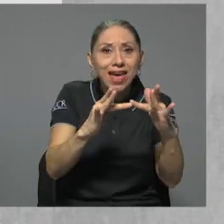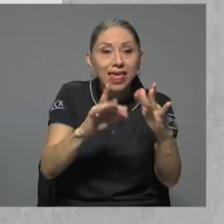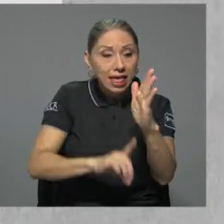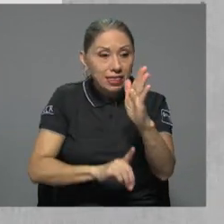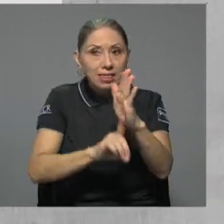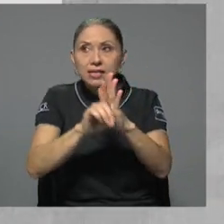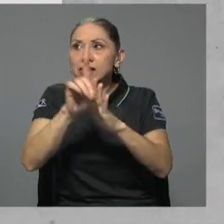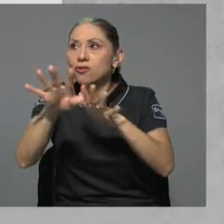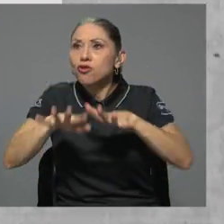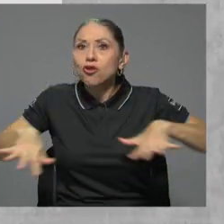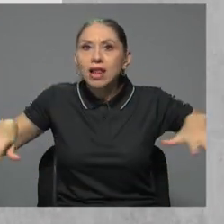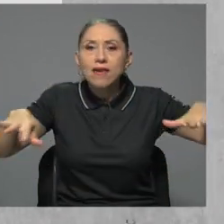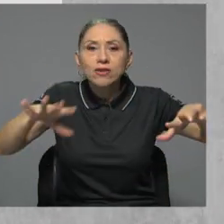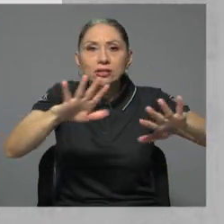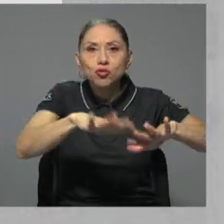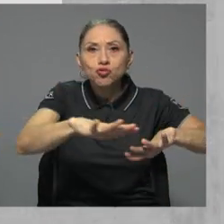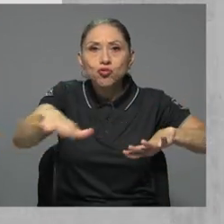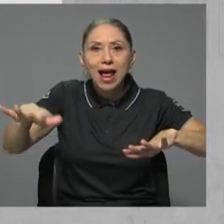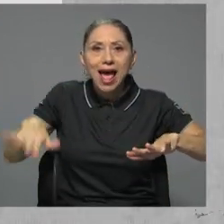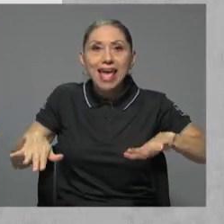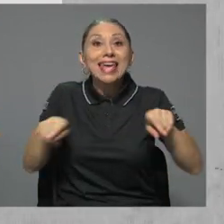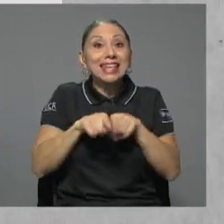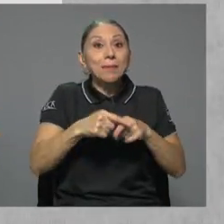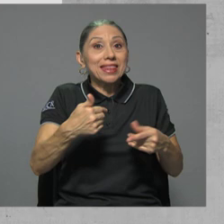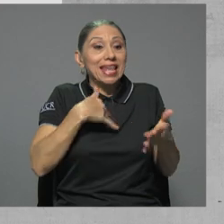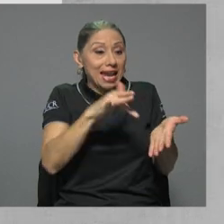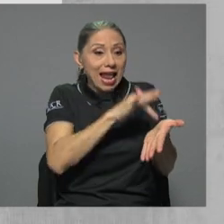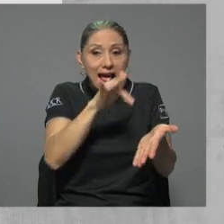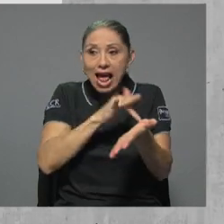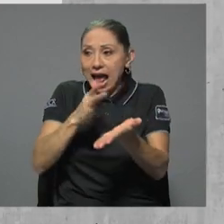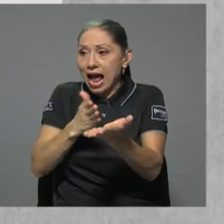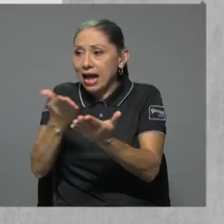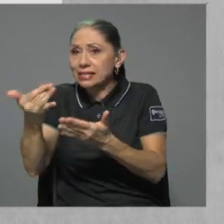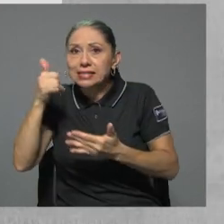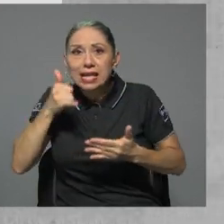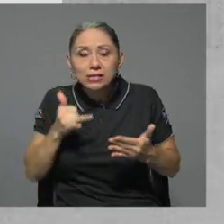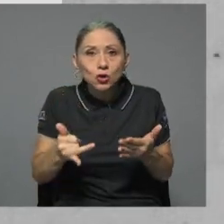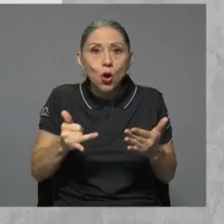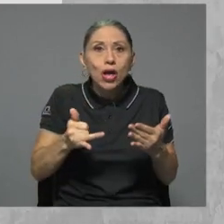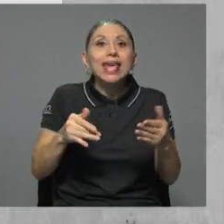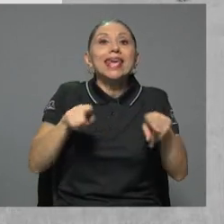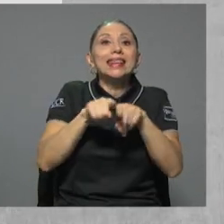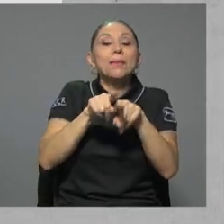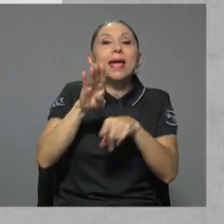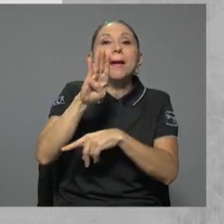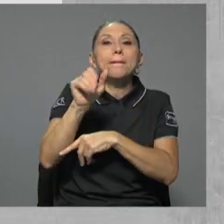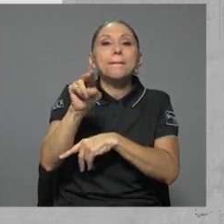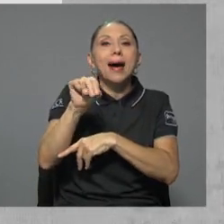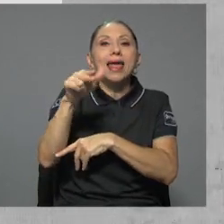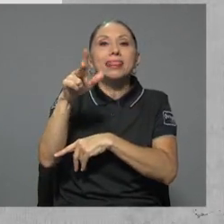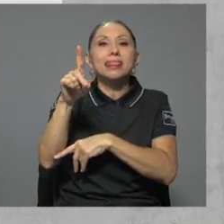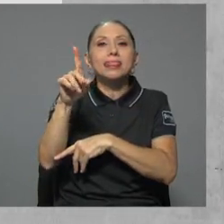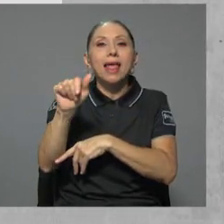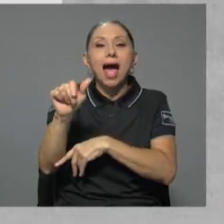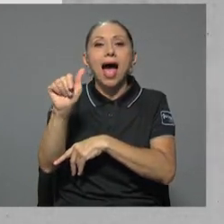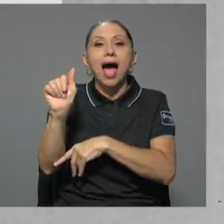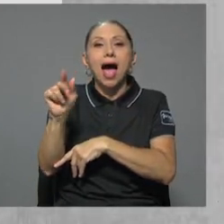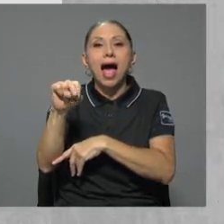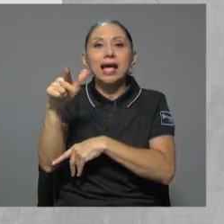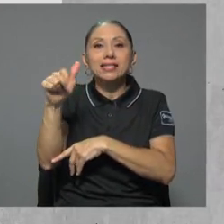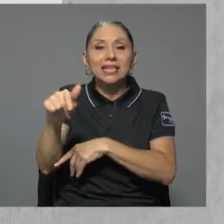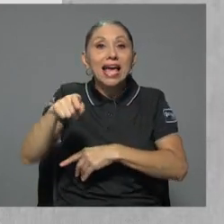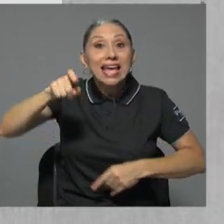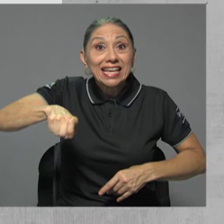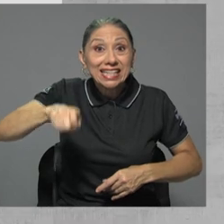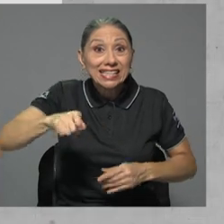y la disponibilidad de estos activos de acceso servicios de banda ancha por lo tanto es necesario corregir la moción de la